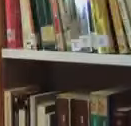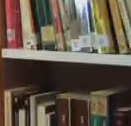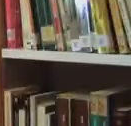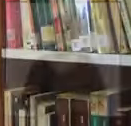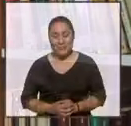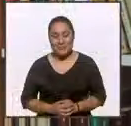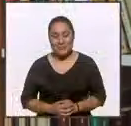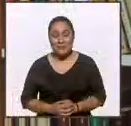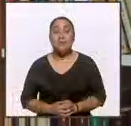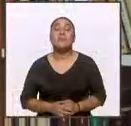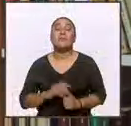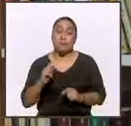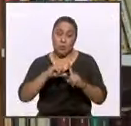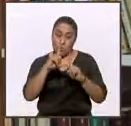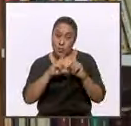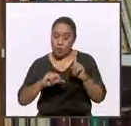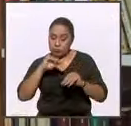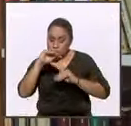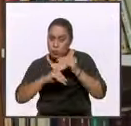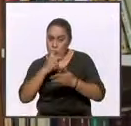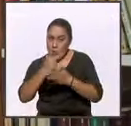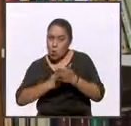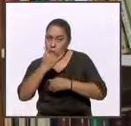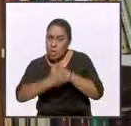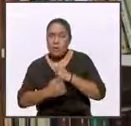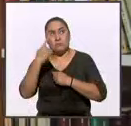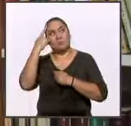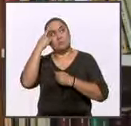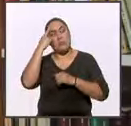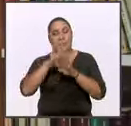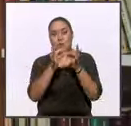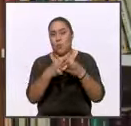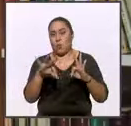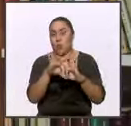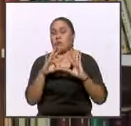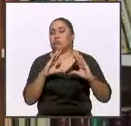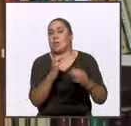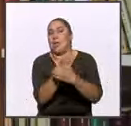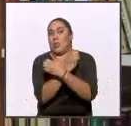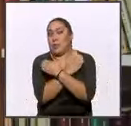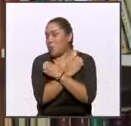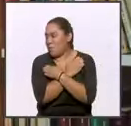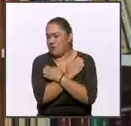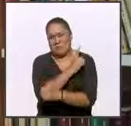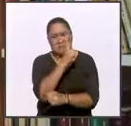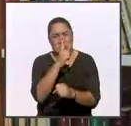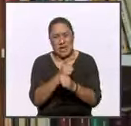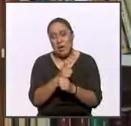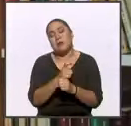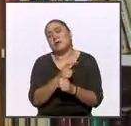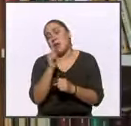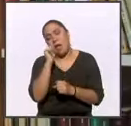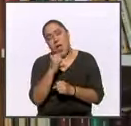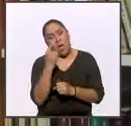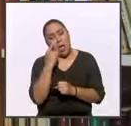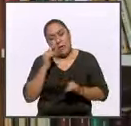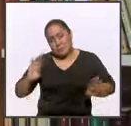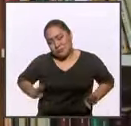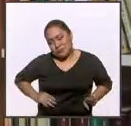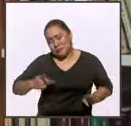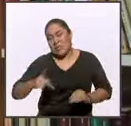Todo proyecto de nación tiene en educación uno de sus pilares centrales. Si algo caracteriza al siglo